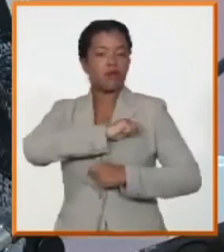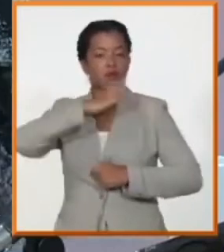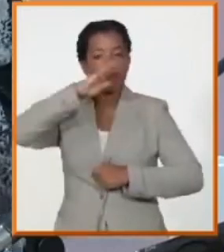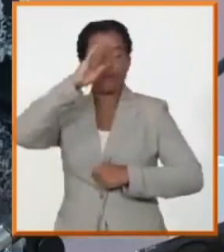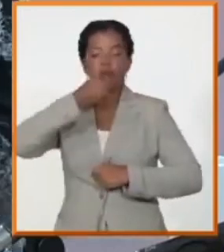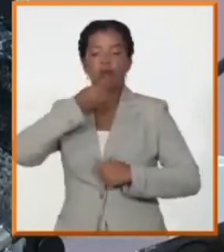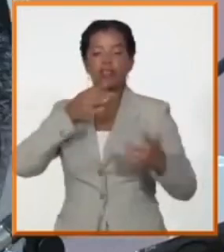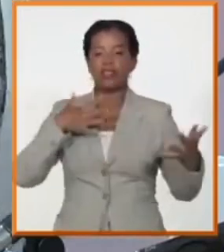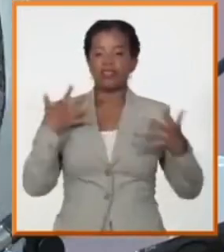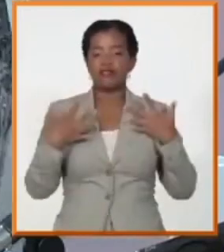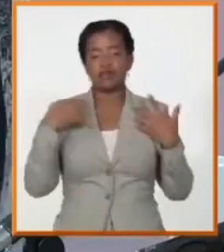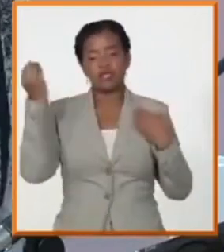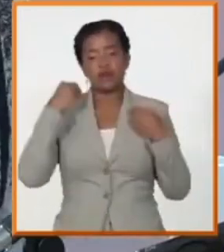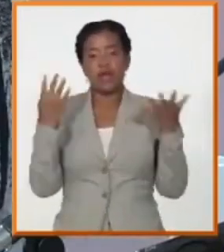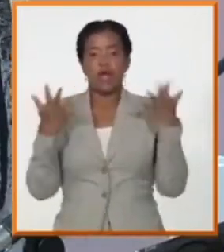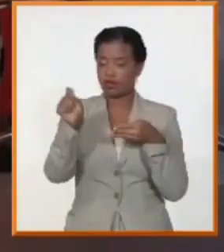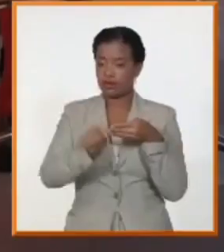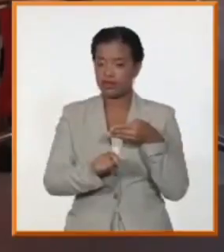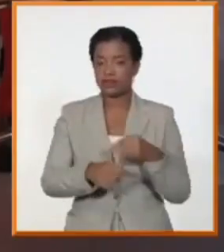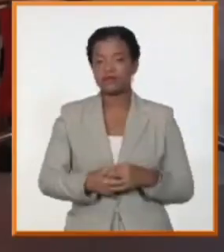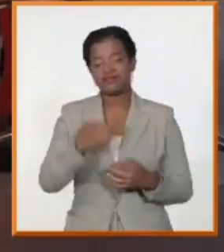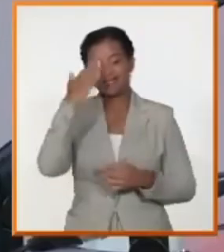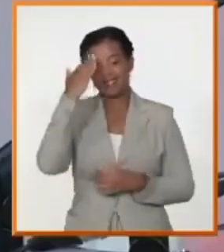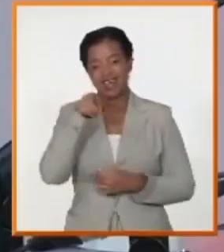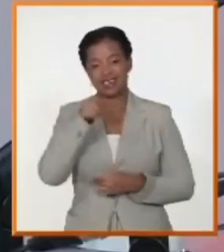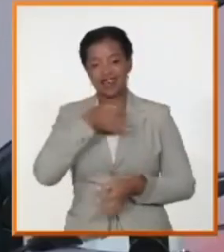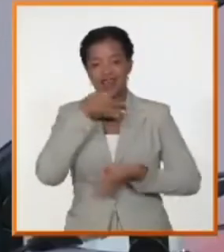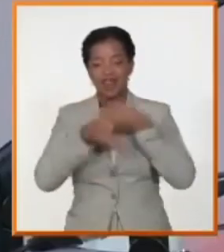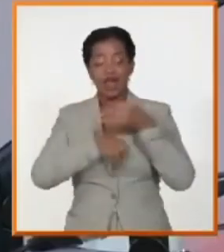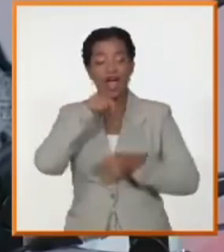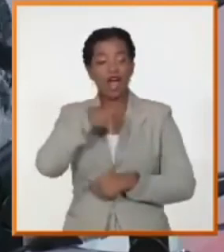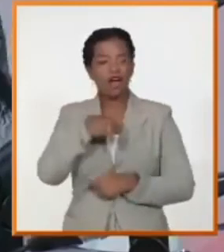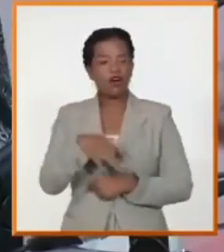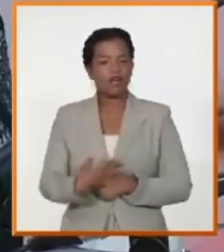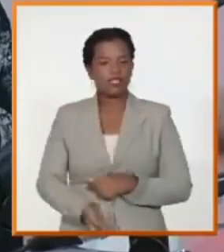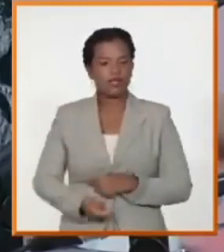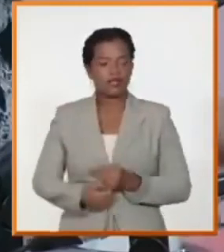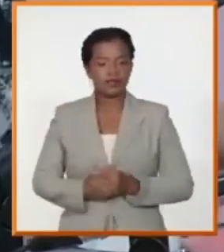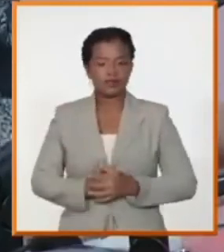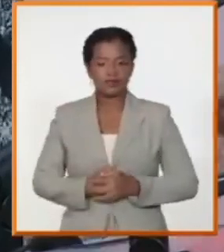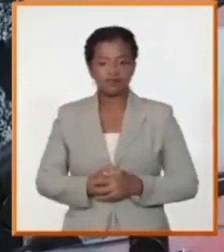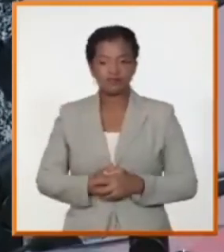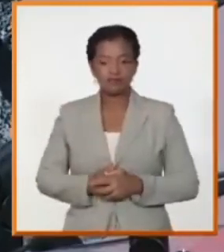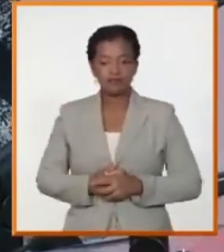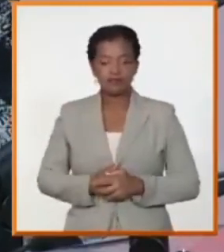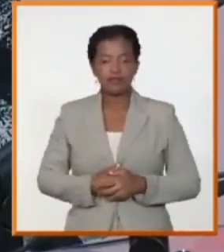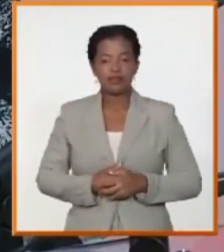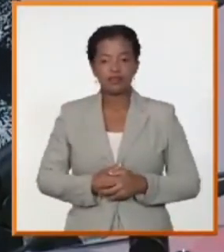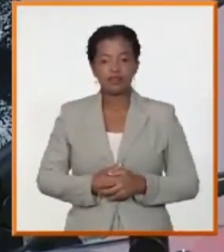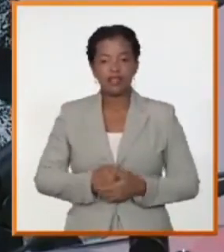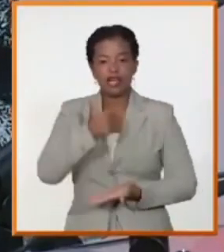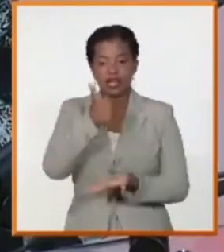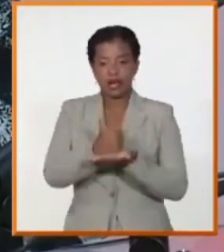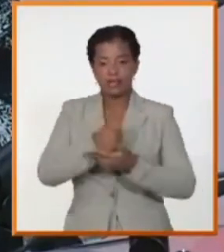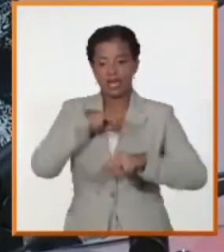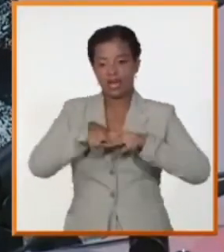este sofocante verano de la mejor manera posible. Y vamos a acercarnos un poquito a lo que tiene preparado la capital, que